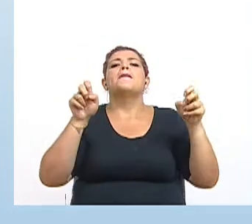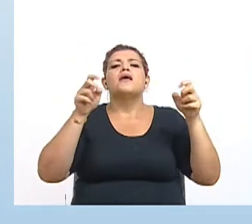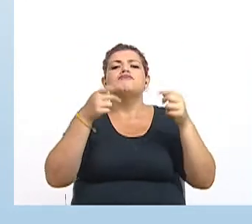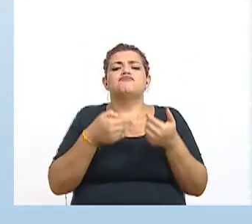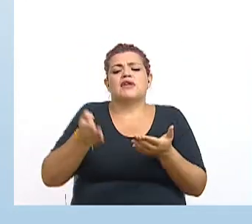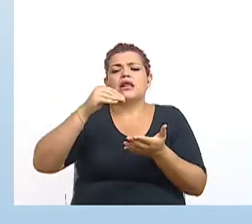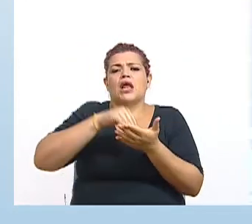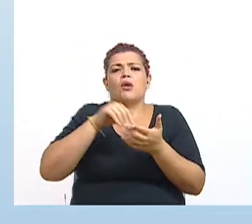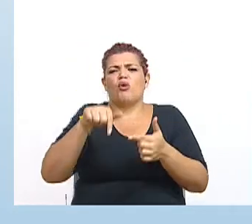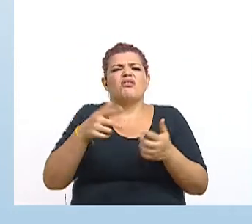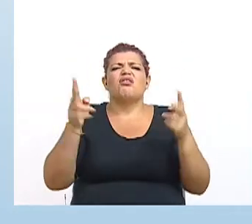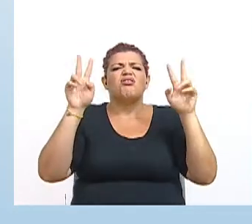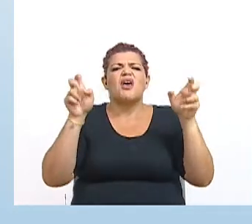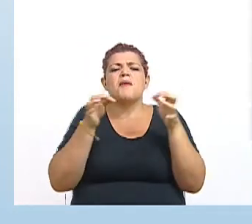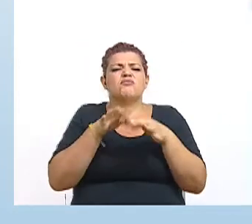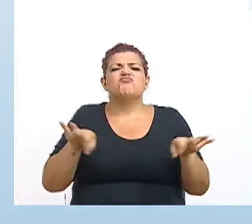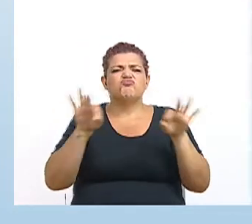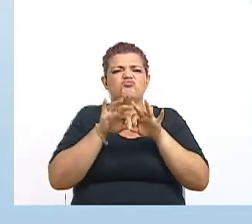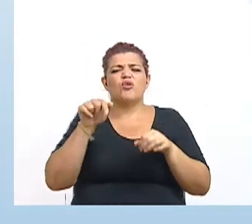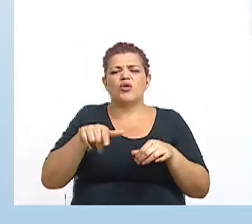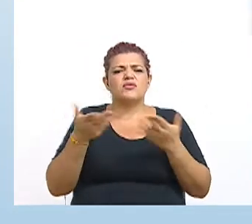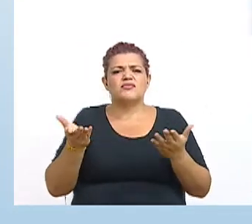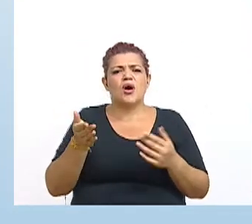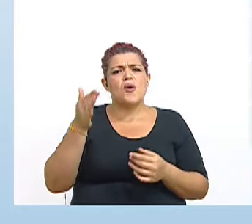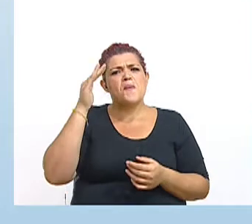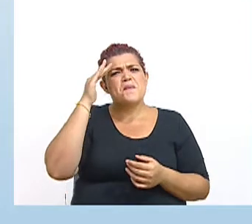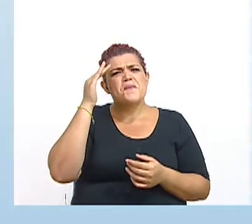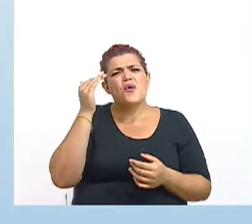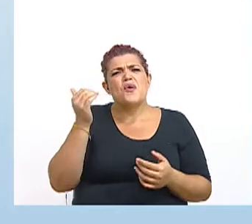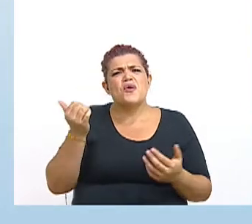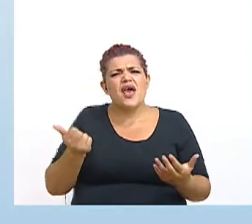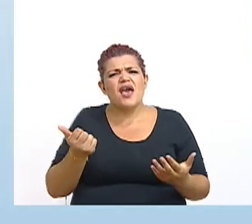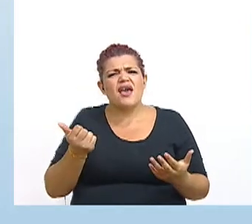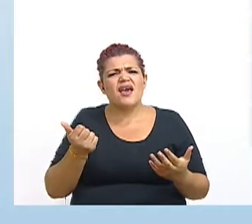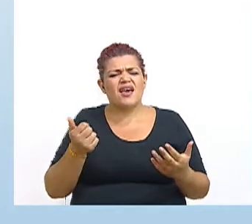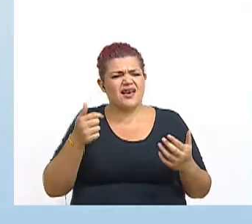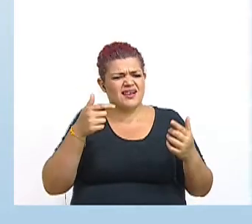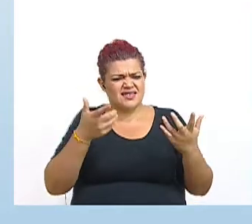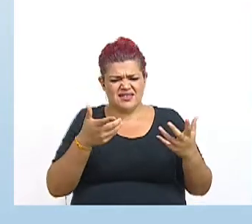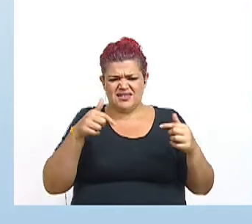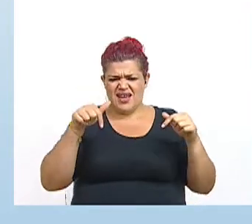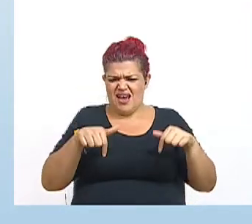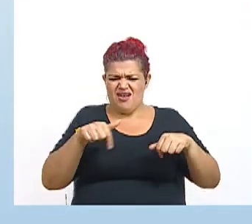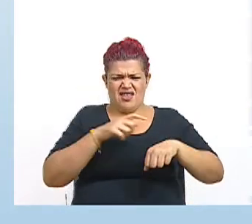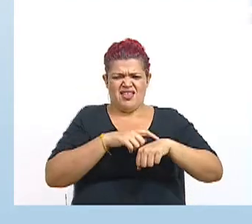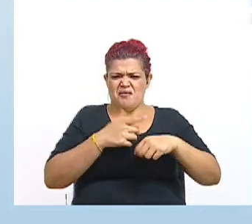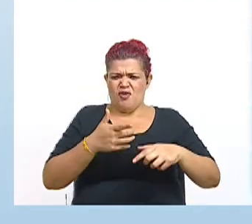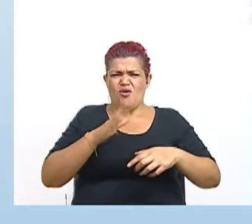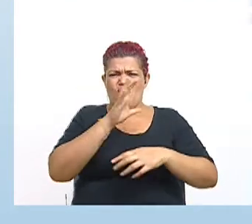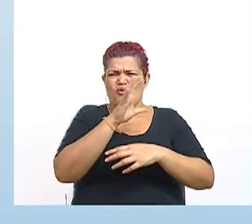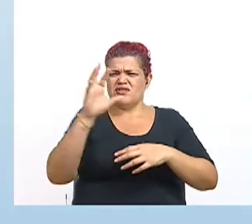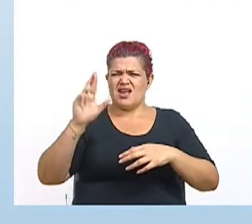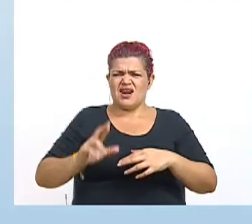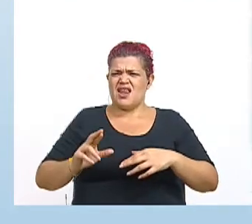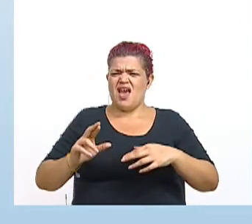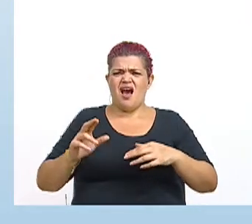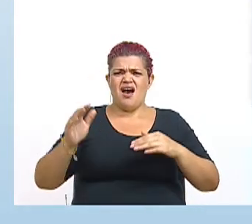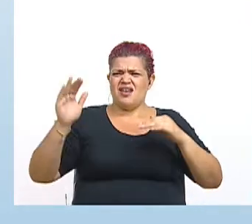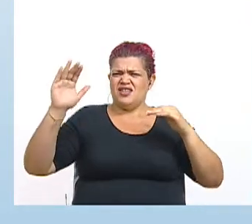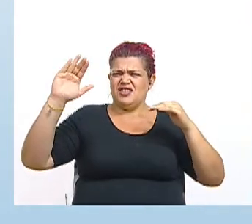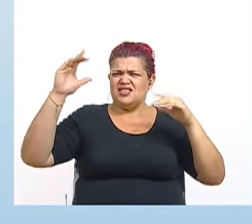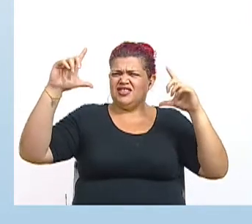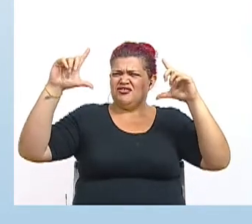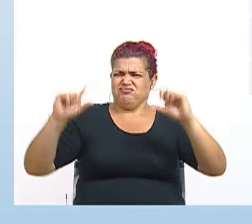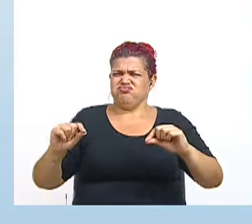de hoy. ¿Por qué se ha dado este significativo aumento en la huella ecológica de Costa Rica?